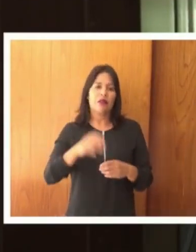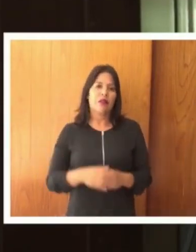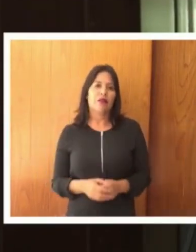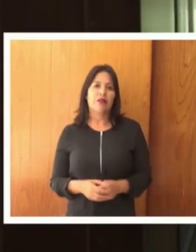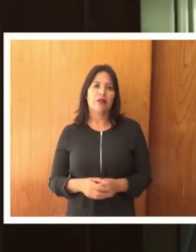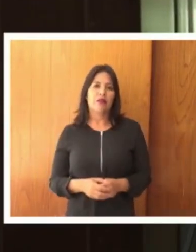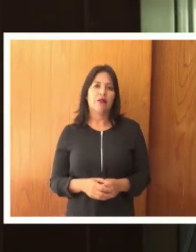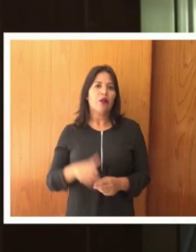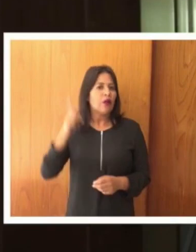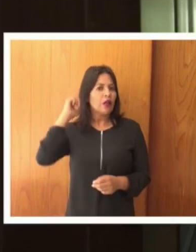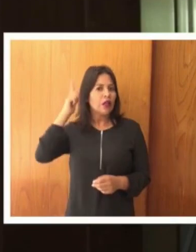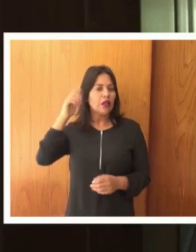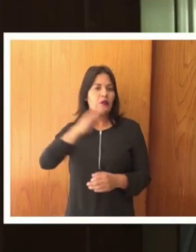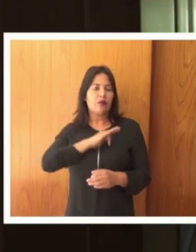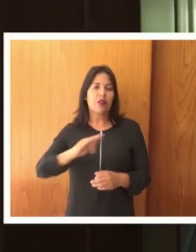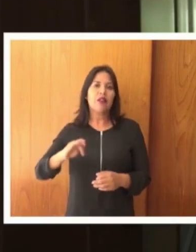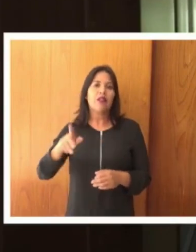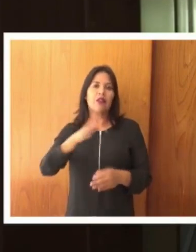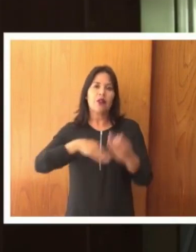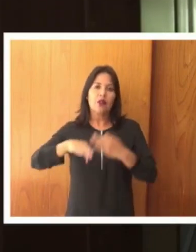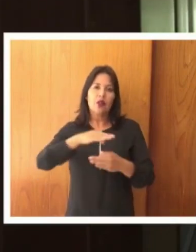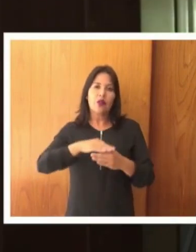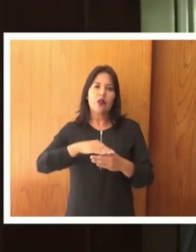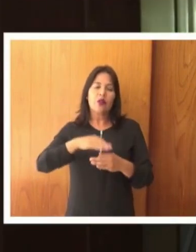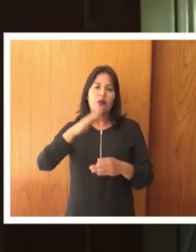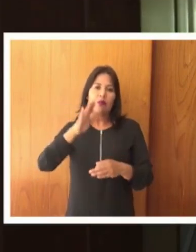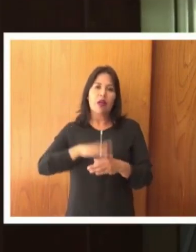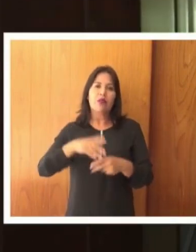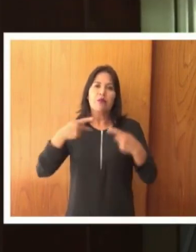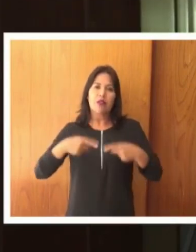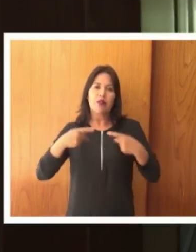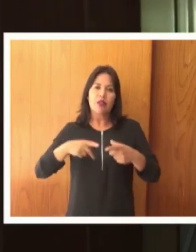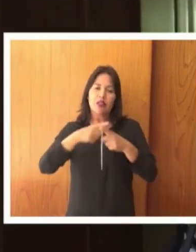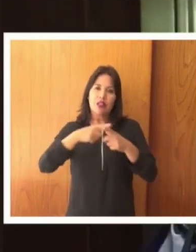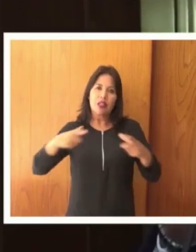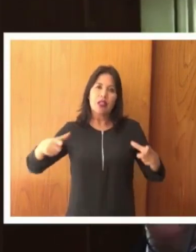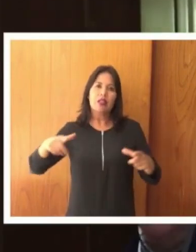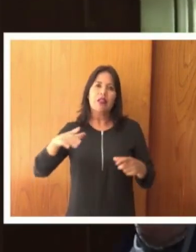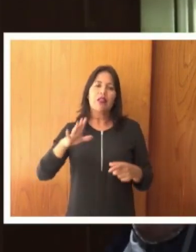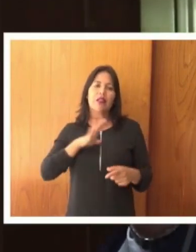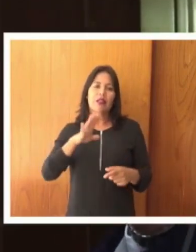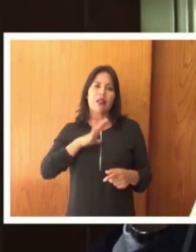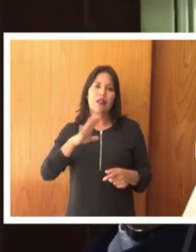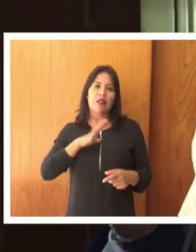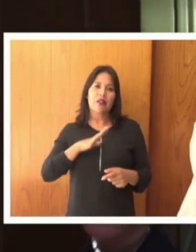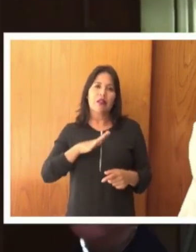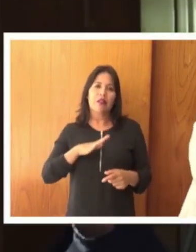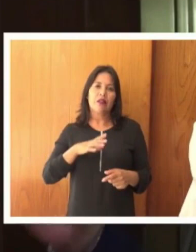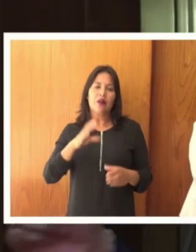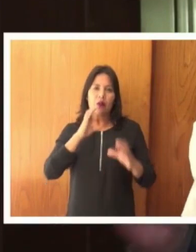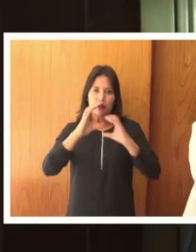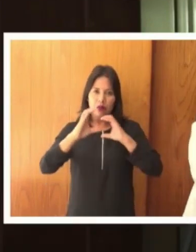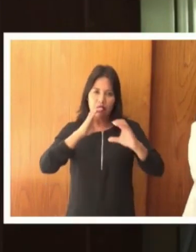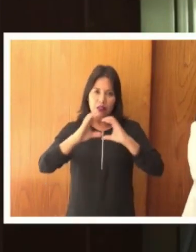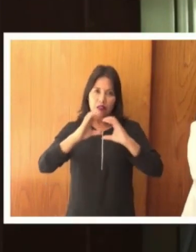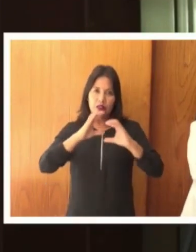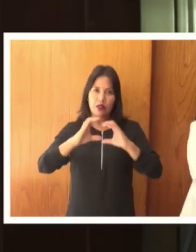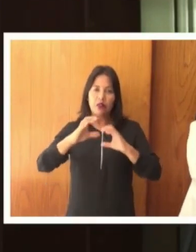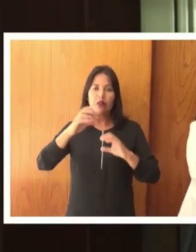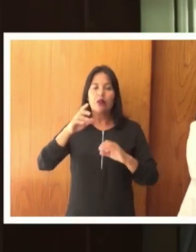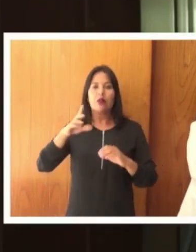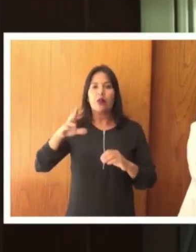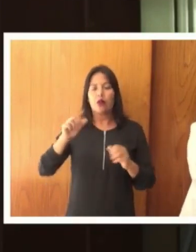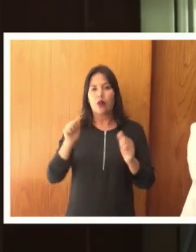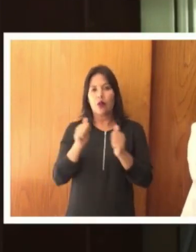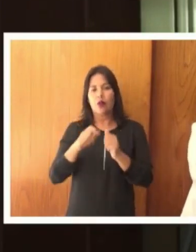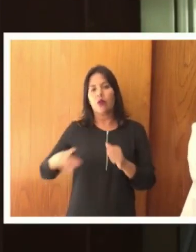Ojalá podamos lograr que una sociedad tenga la comunicación exacta con su gobierno y